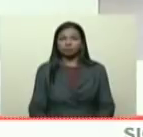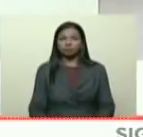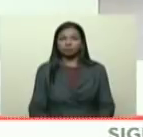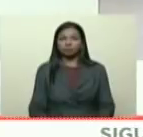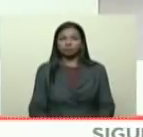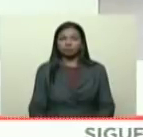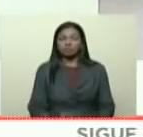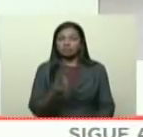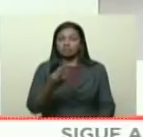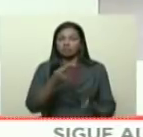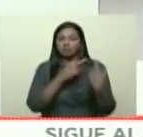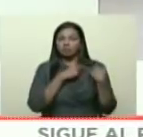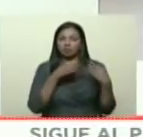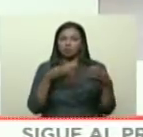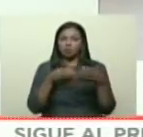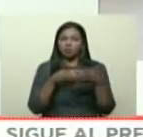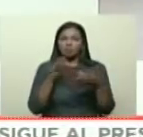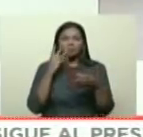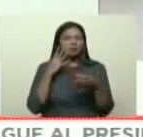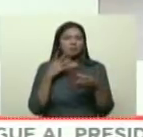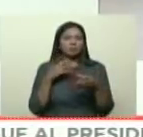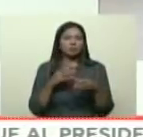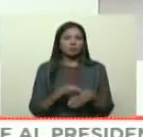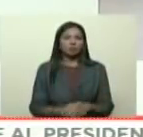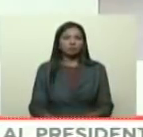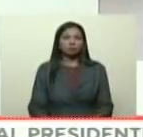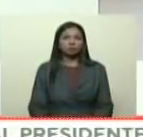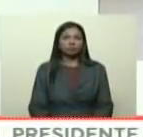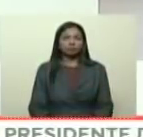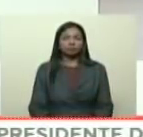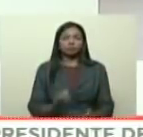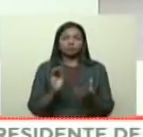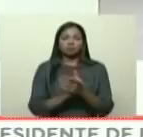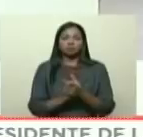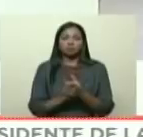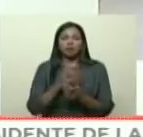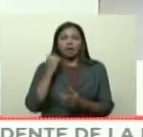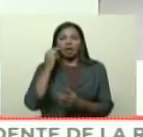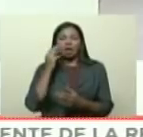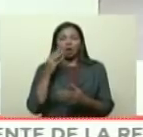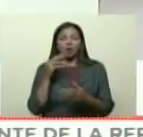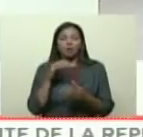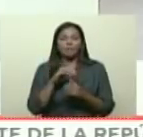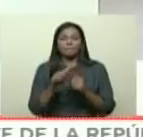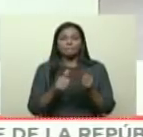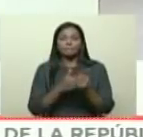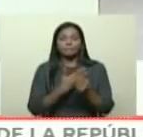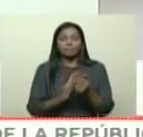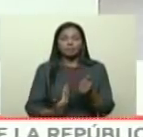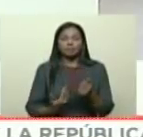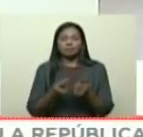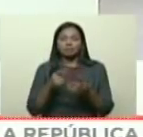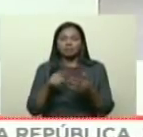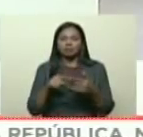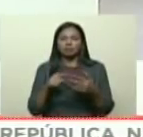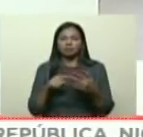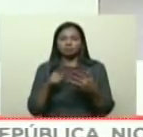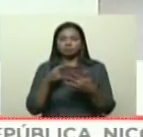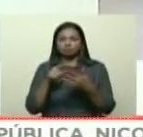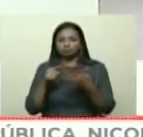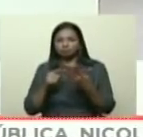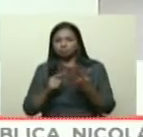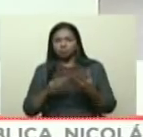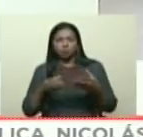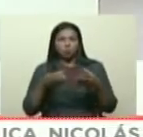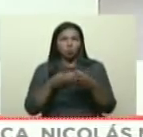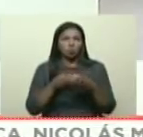Esta comisión estará conformada por compañero Aristóbulis Turi, Earle Herrera, Luis Brito